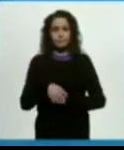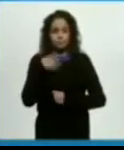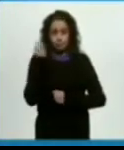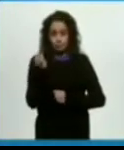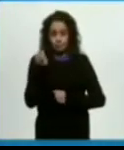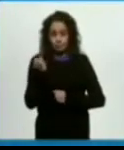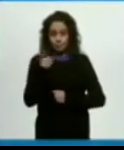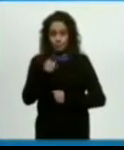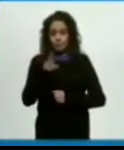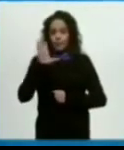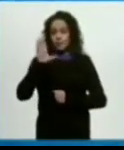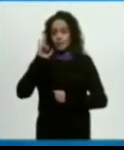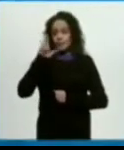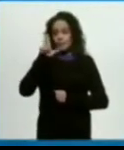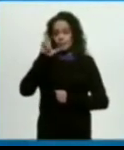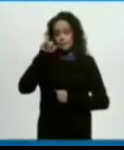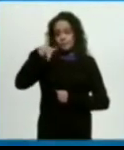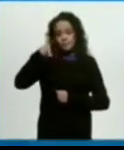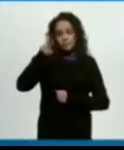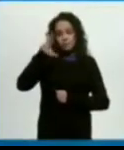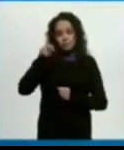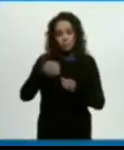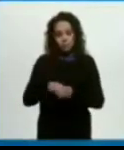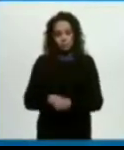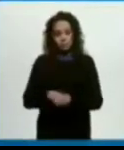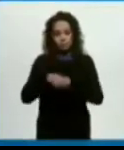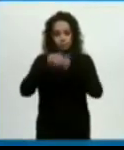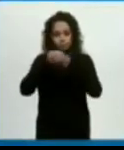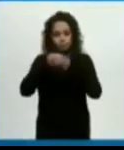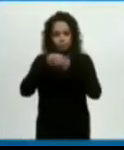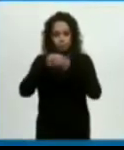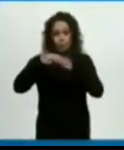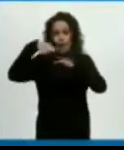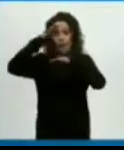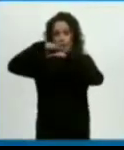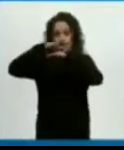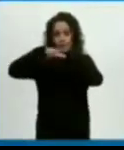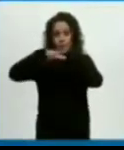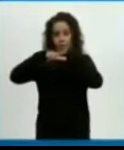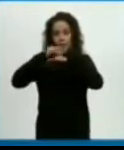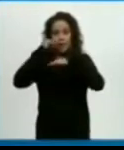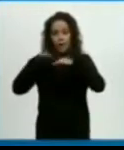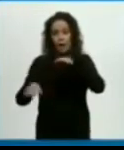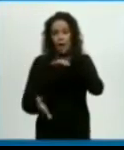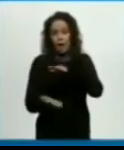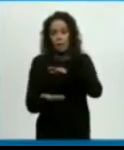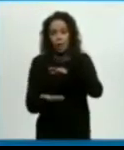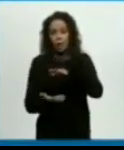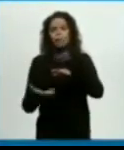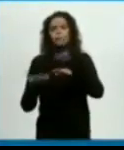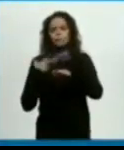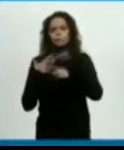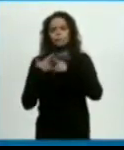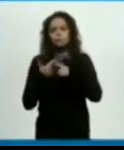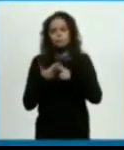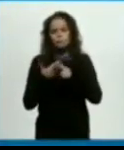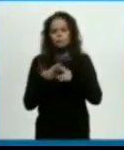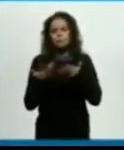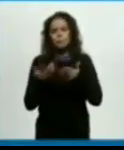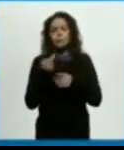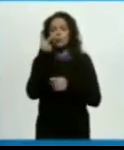Este es un cilindro. En la parte de arriba y en la parte de abajo tiene